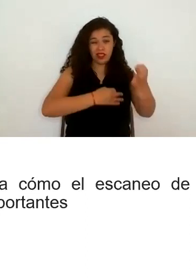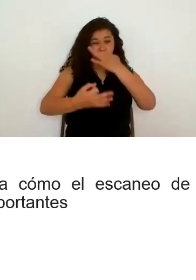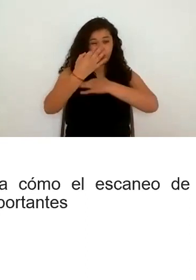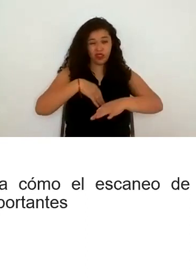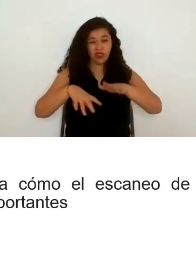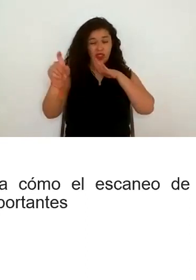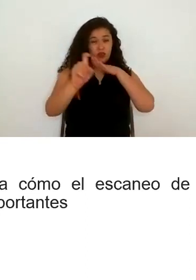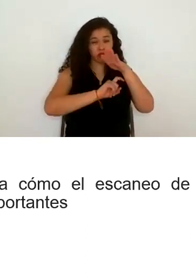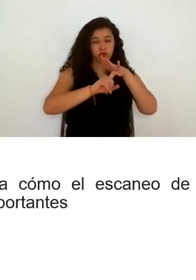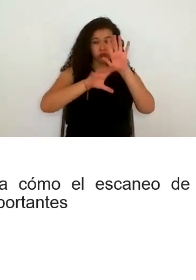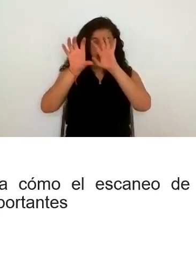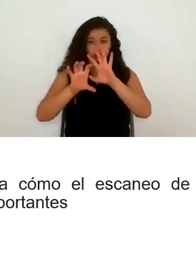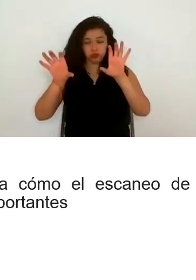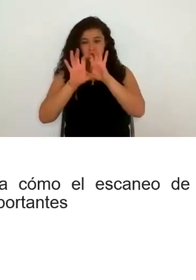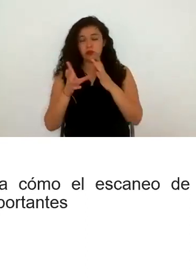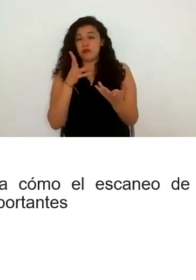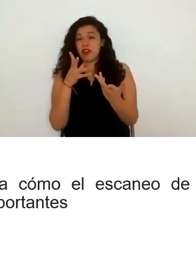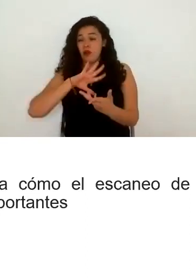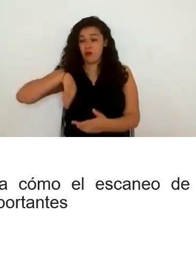debe conservar o se debe eliminar?